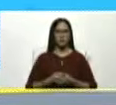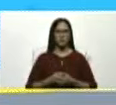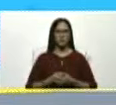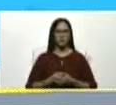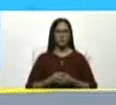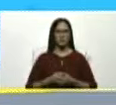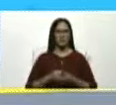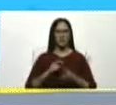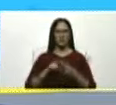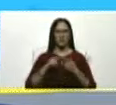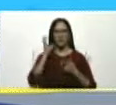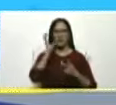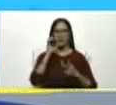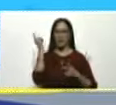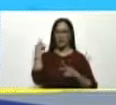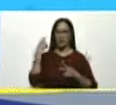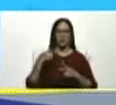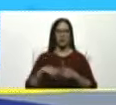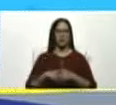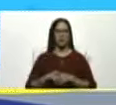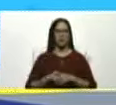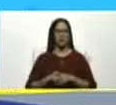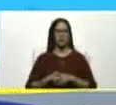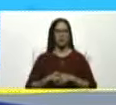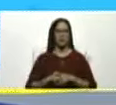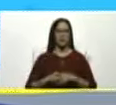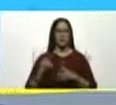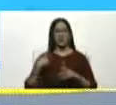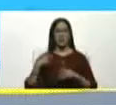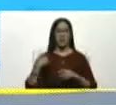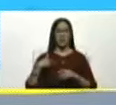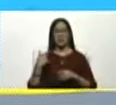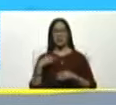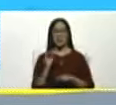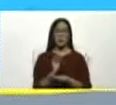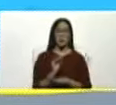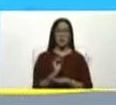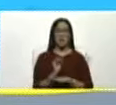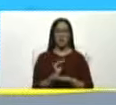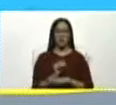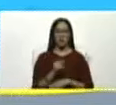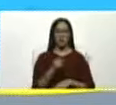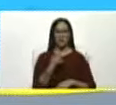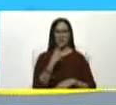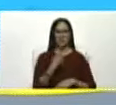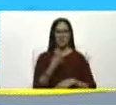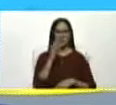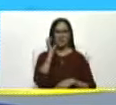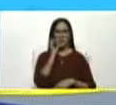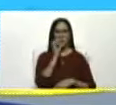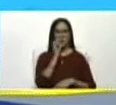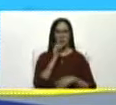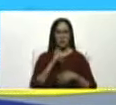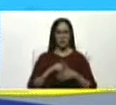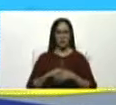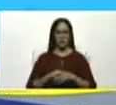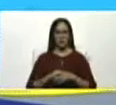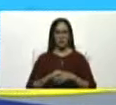Entonces salió Capriles ayer. Tenemos que tener cuidado, dice Perolito.